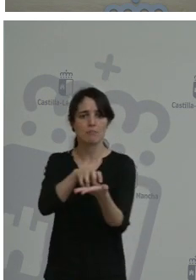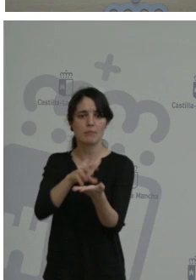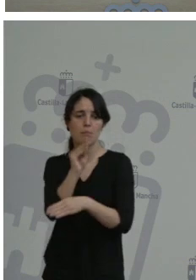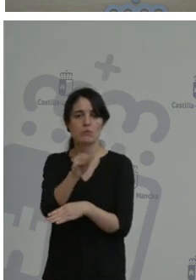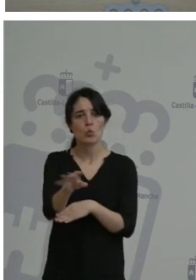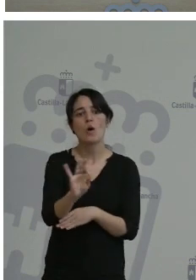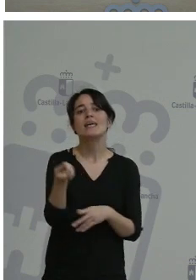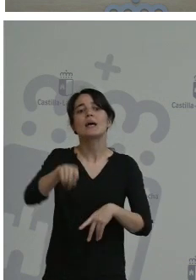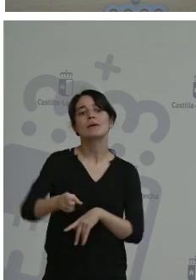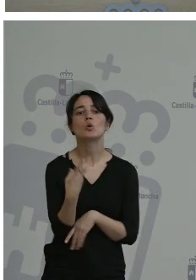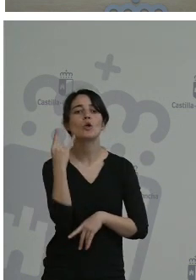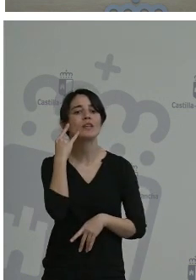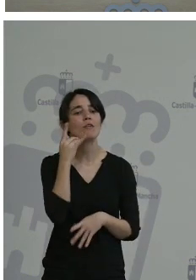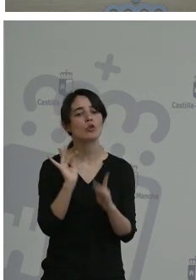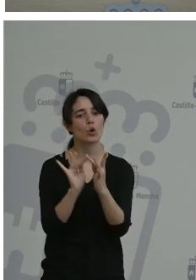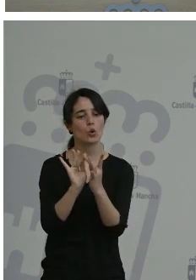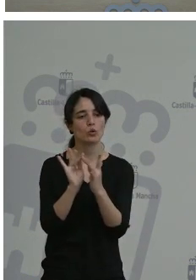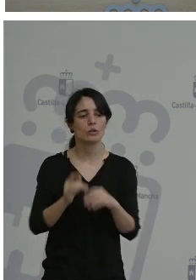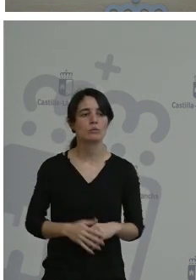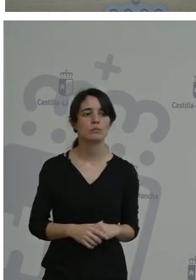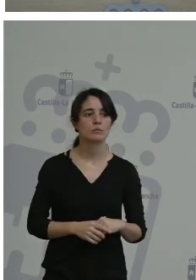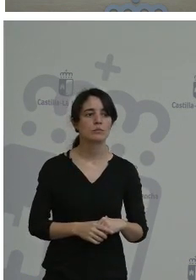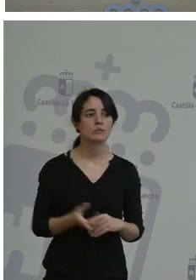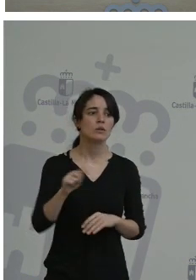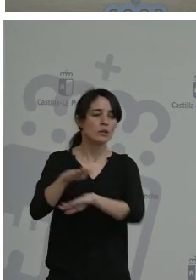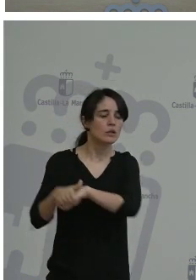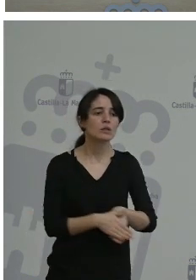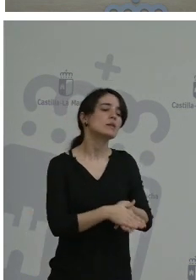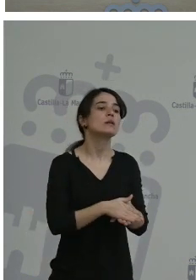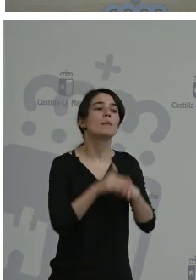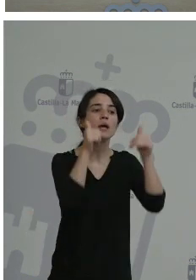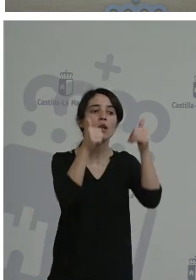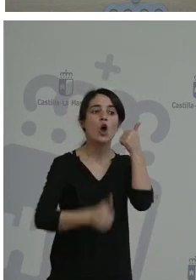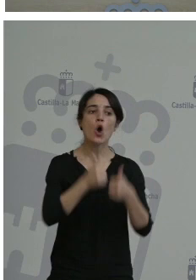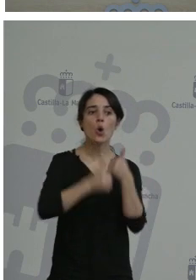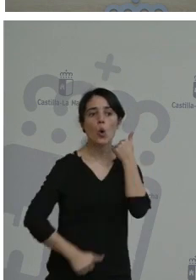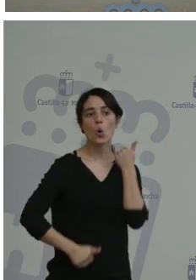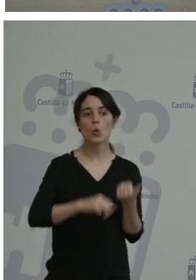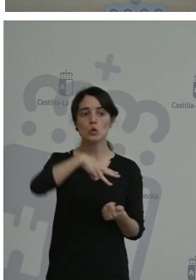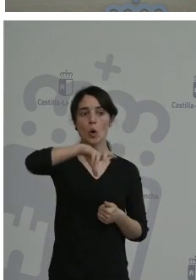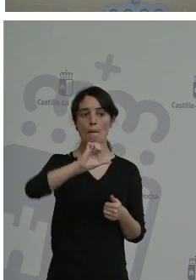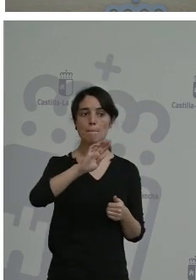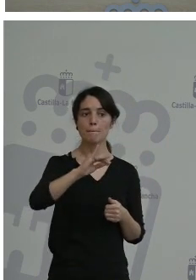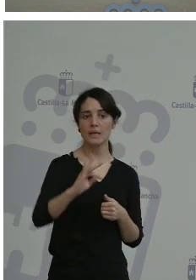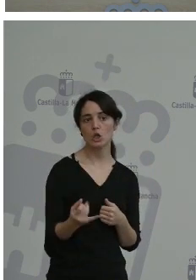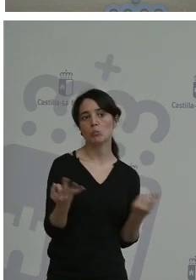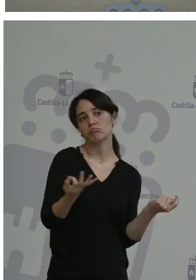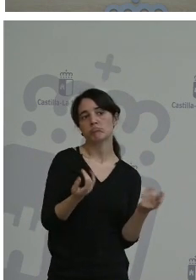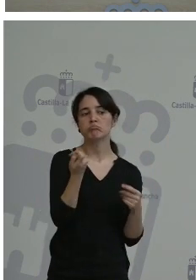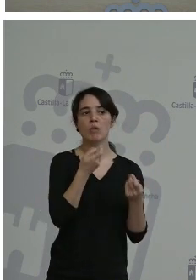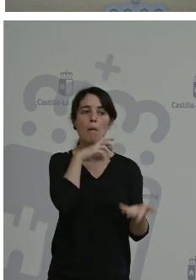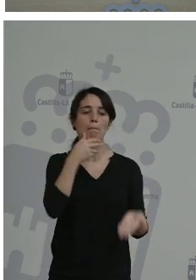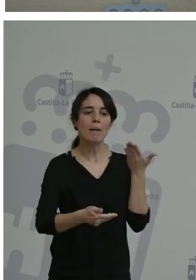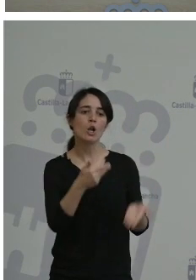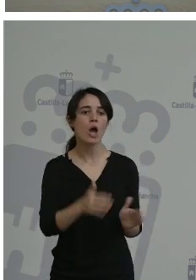contacto. En las convocatorias de concurso de méritos, pues es importante que los que se valoren sea el alta en seguridad